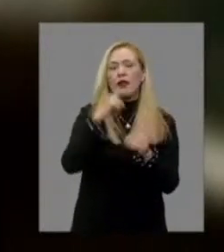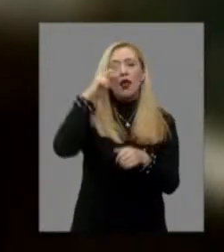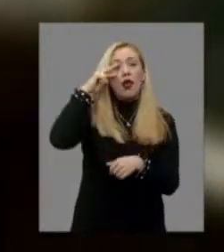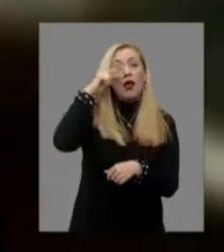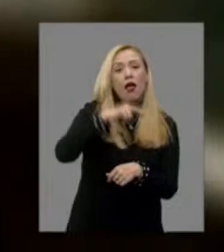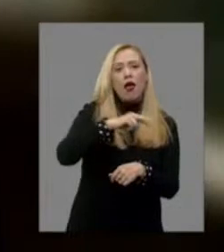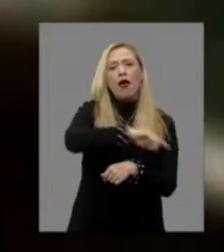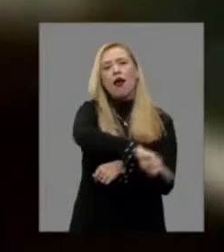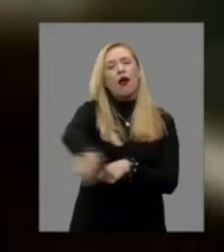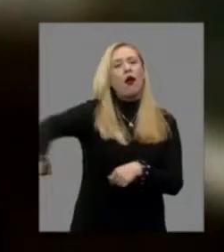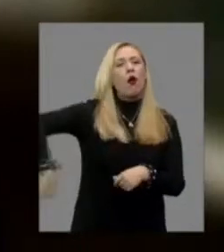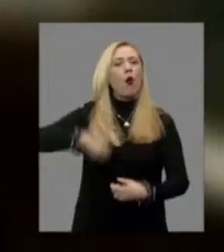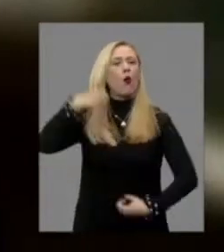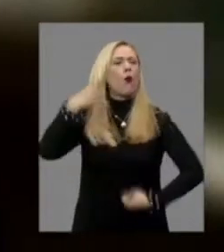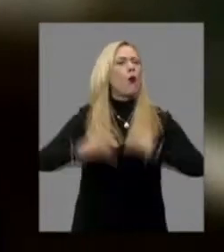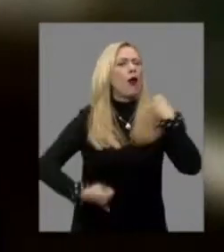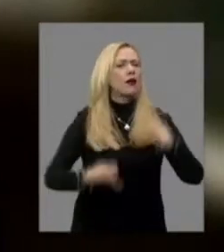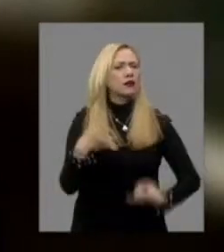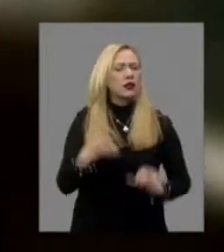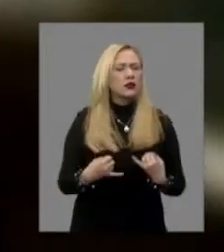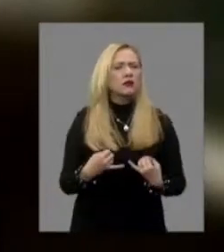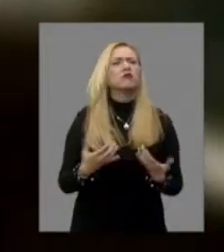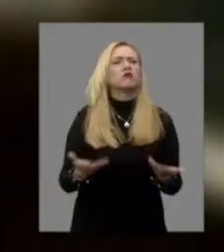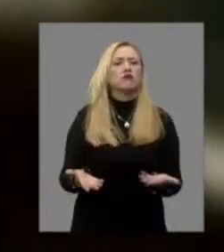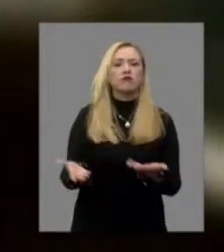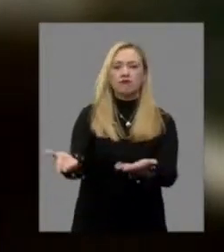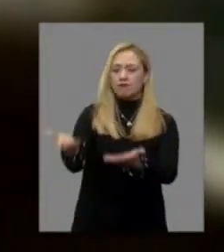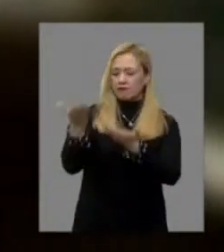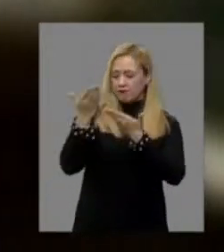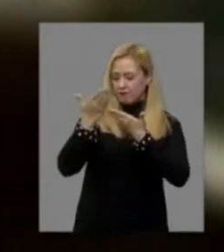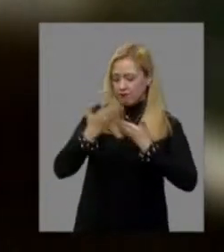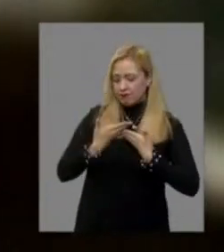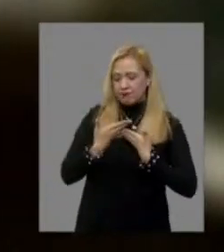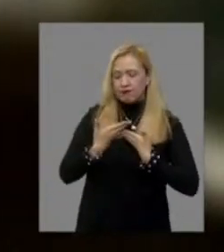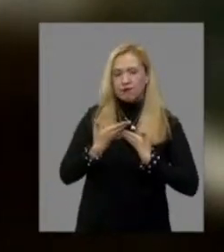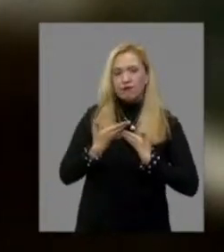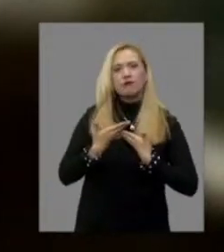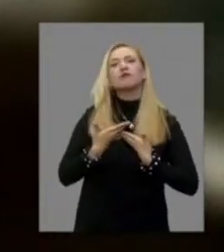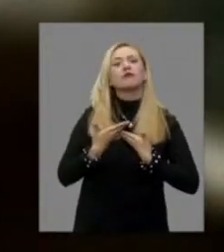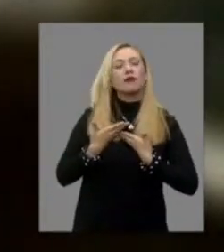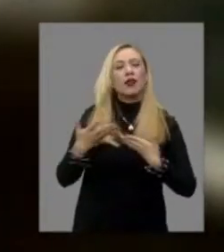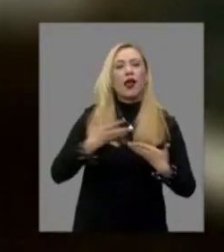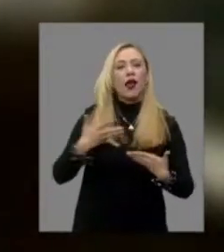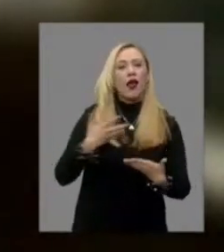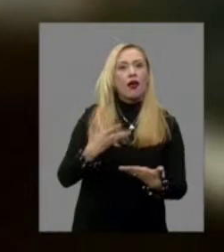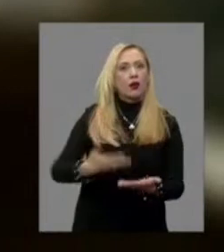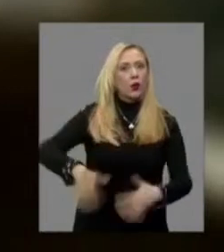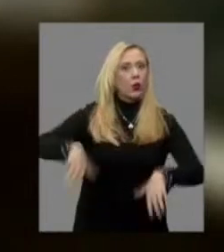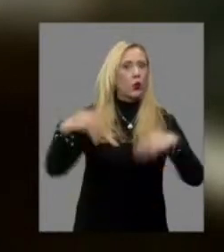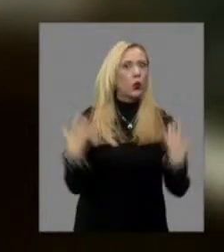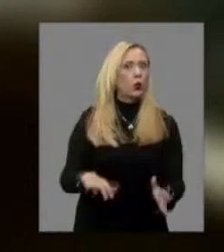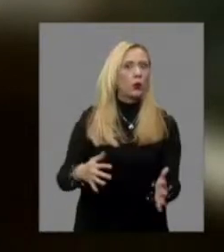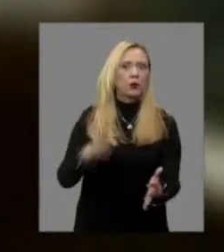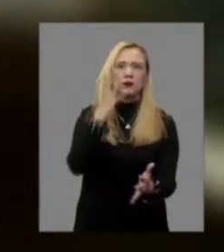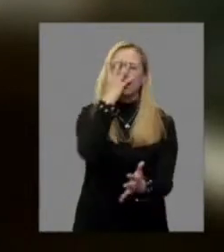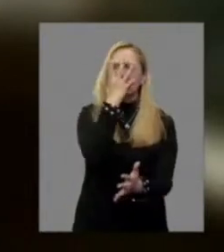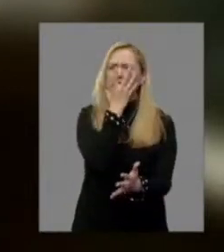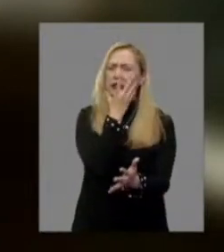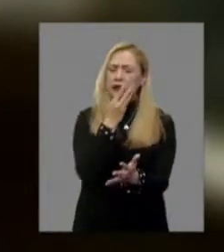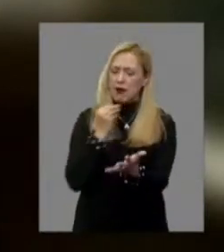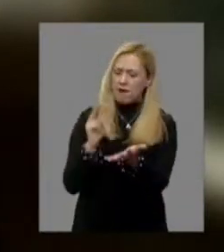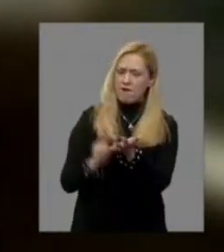a los juzgadores se nos dota de un conjunto de herramientas muy valiosas para